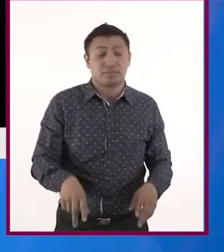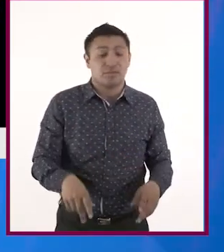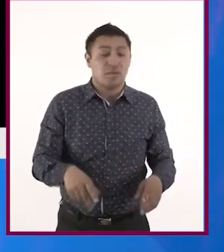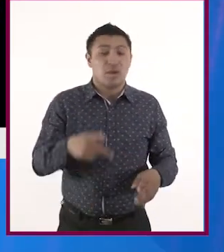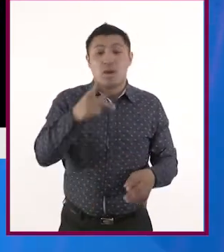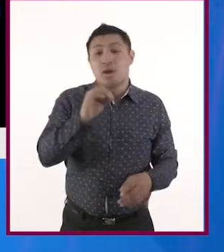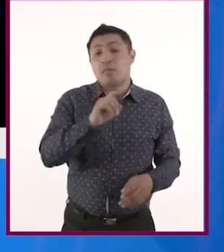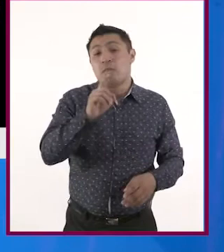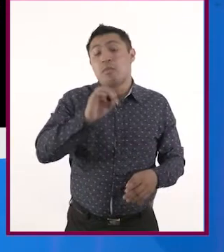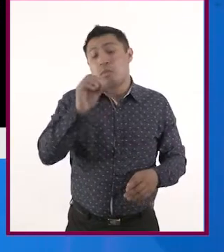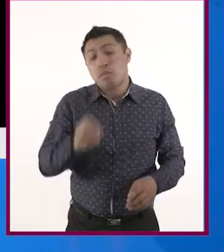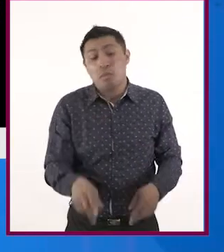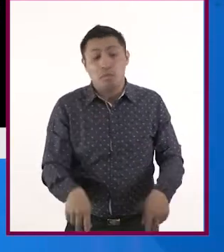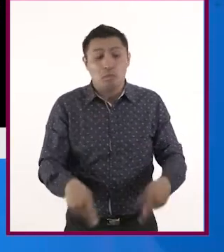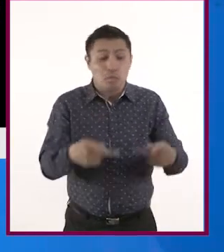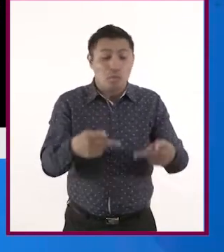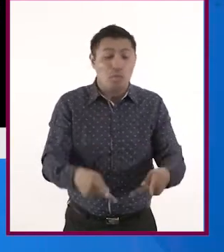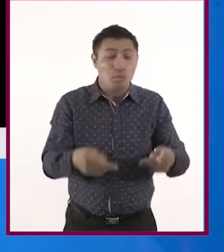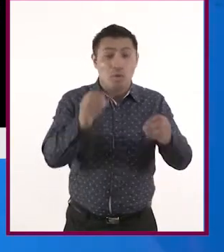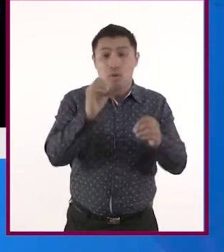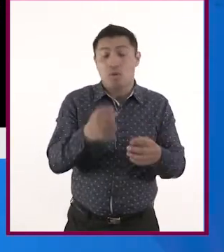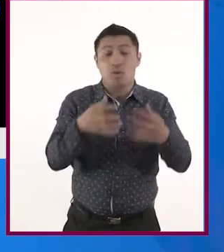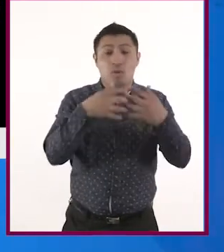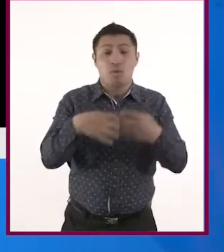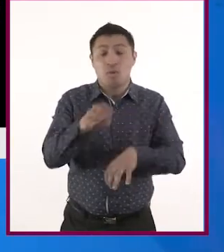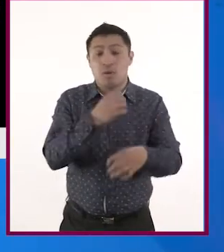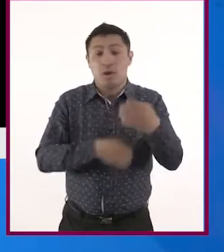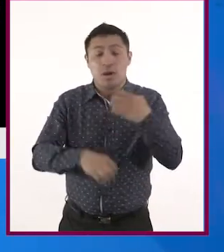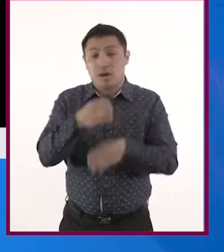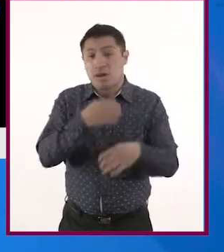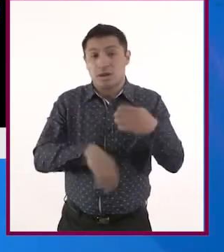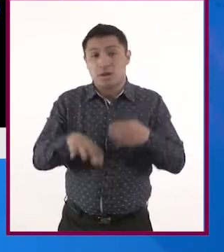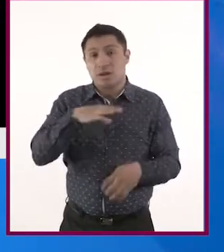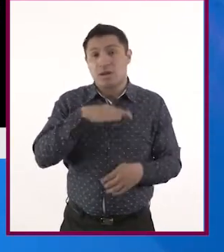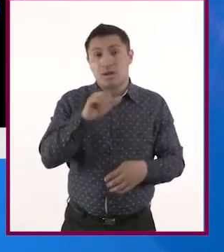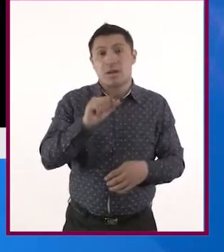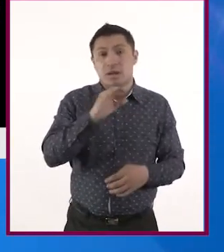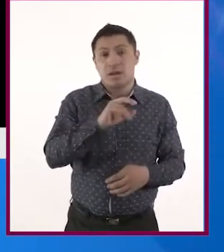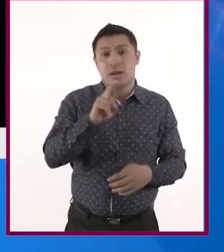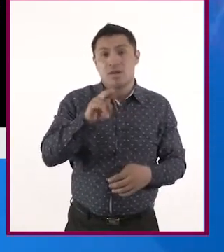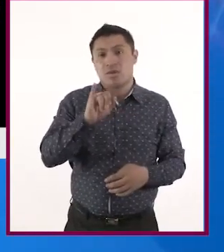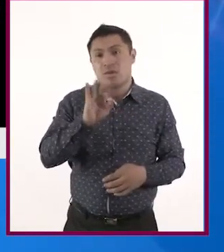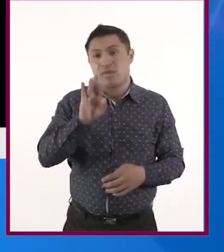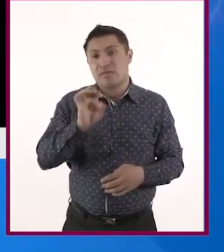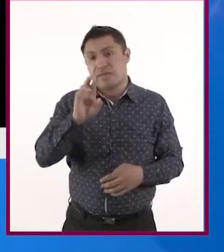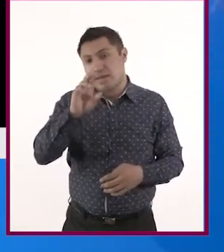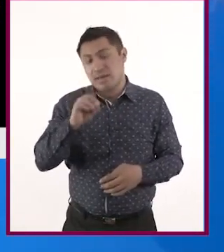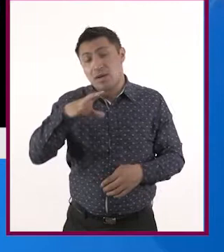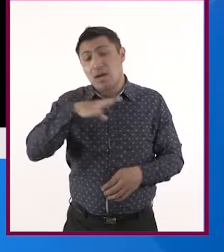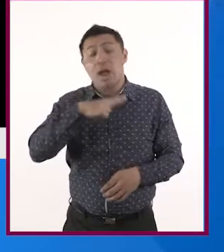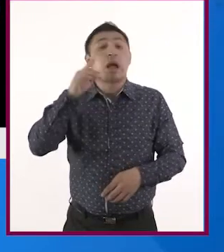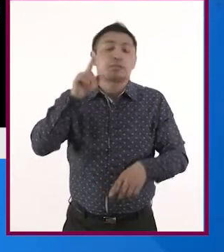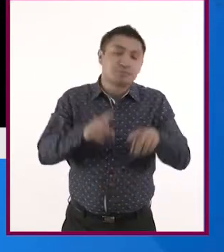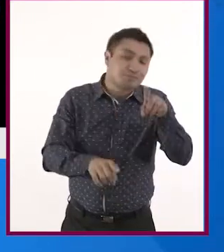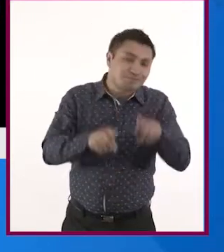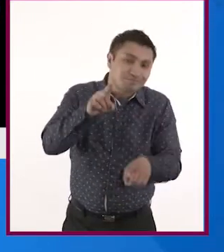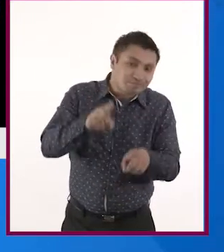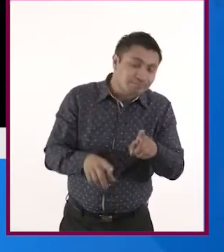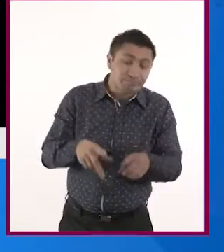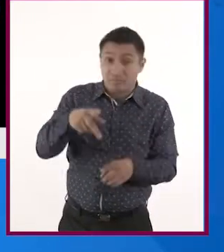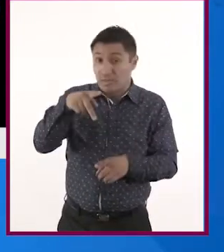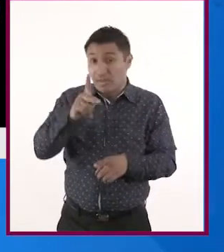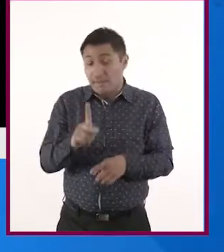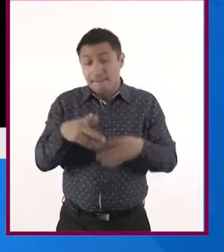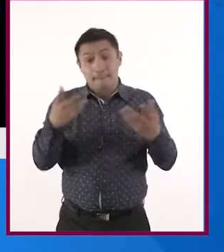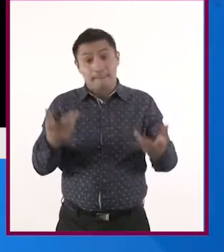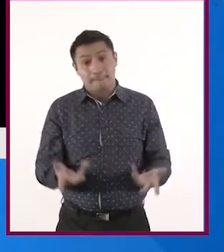o un particular que sea una empresa que tenga la explotación de un acuífero. Entonces varía mucho, pero en sí